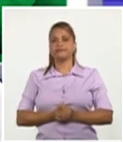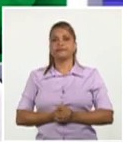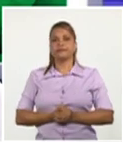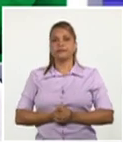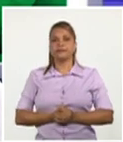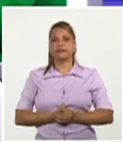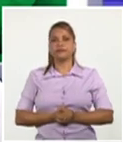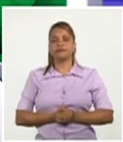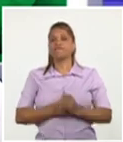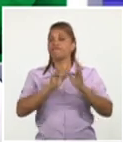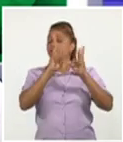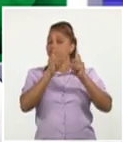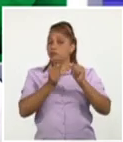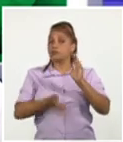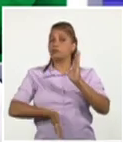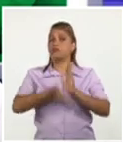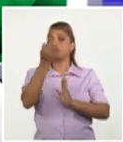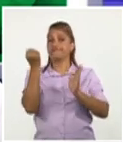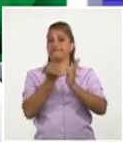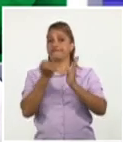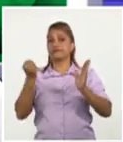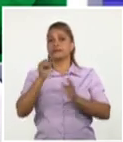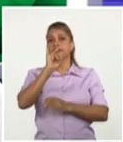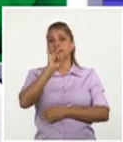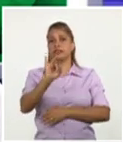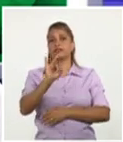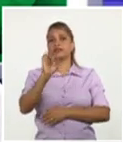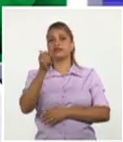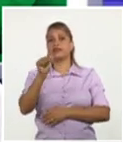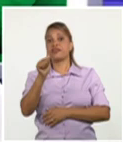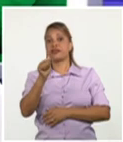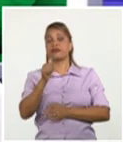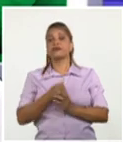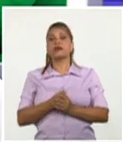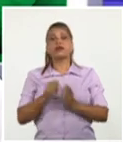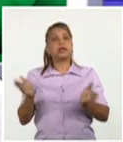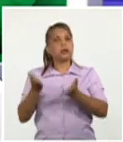Un número elevado de activos, 710, recuperados el